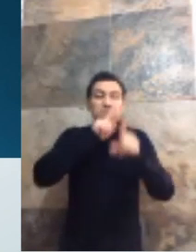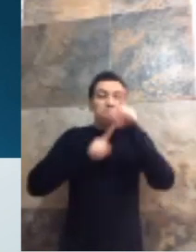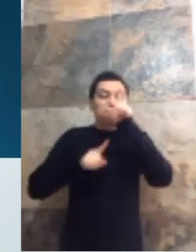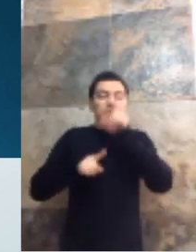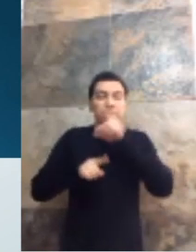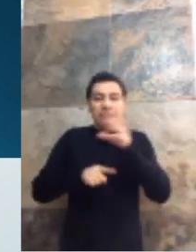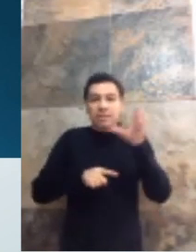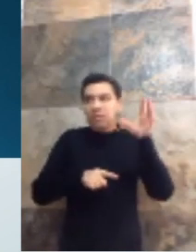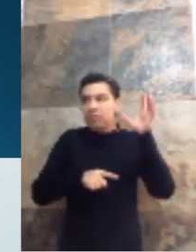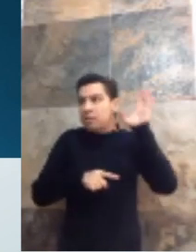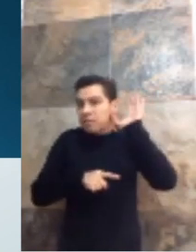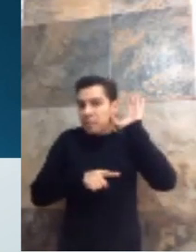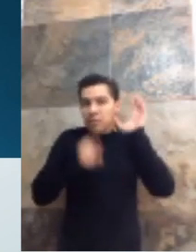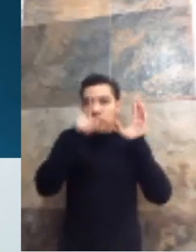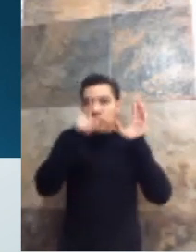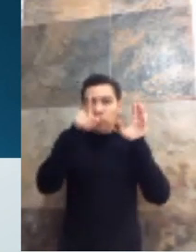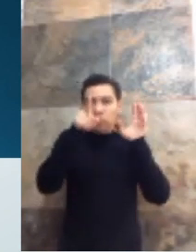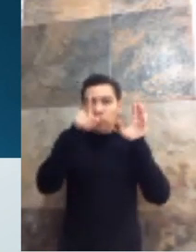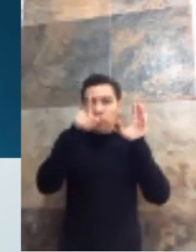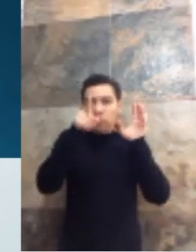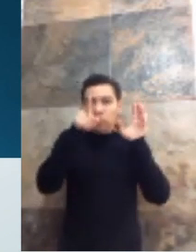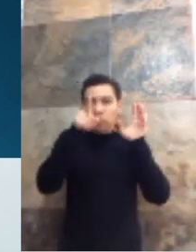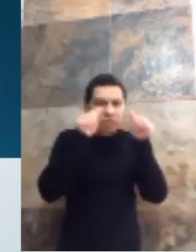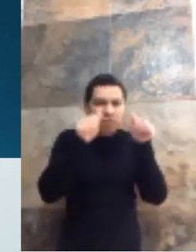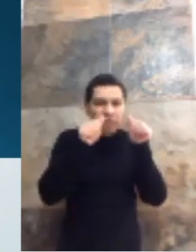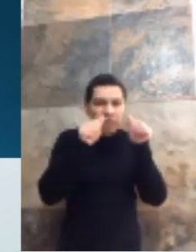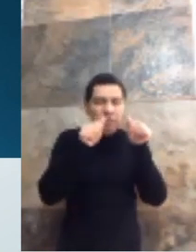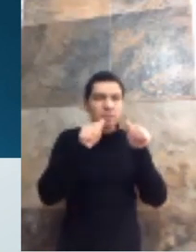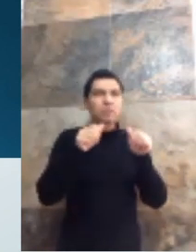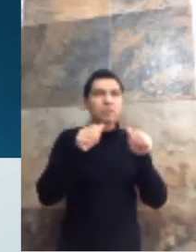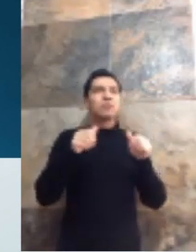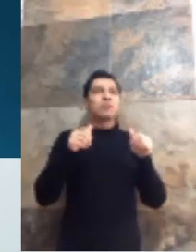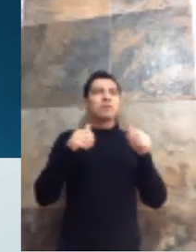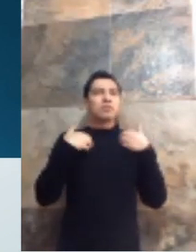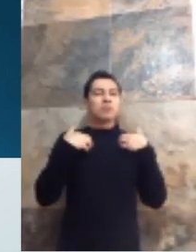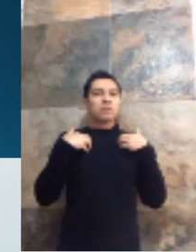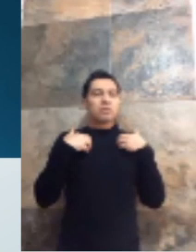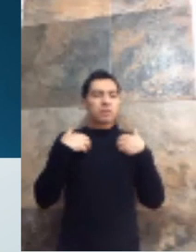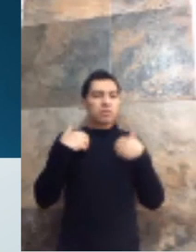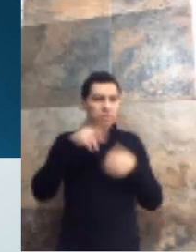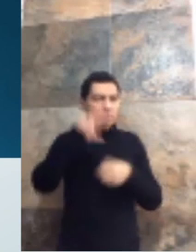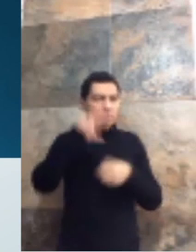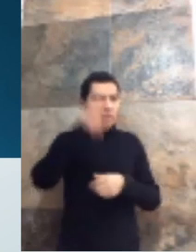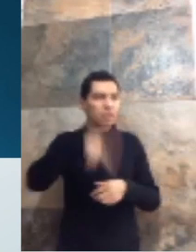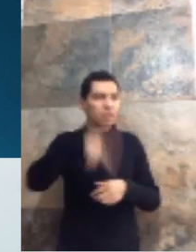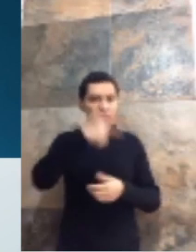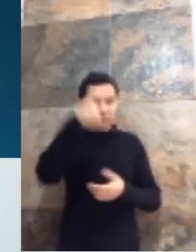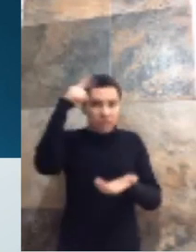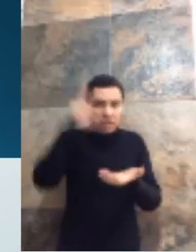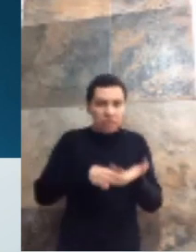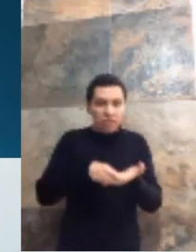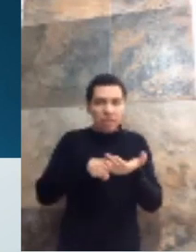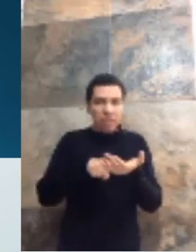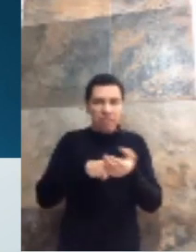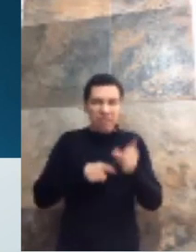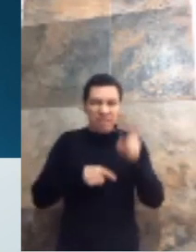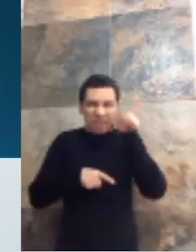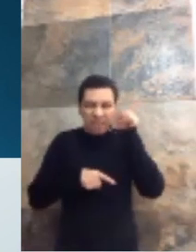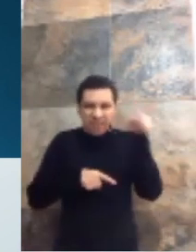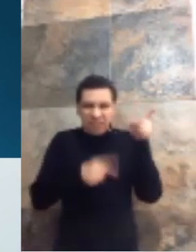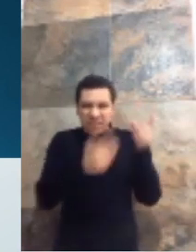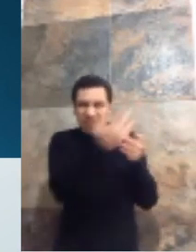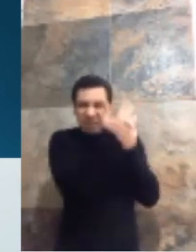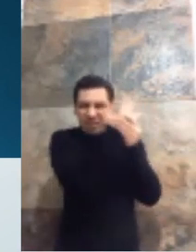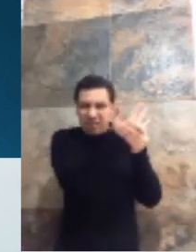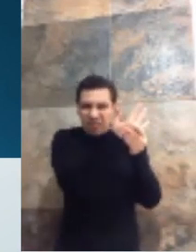veces empieza a hacernos funcionar como si fuera verdad. Este es un problema importante. Entonces, una primera